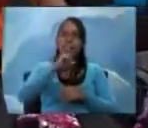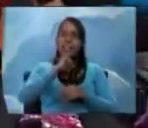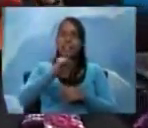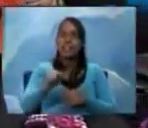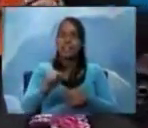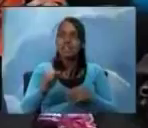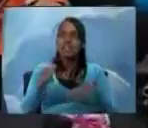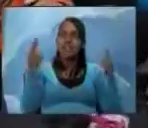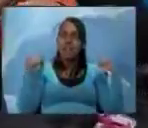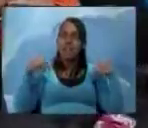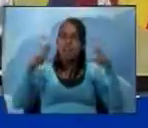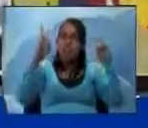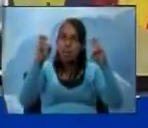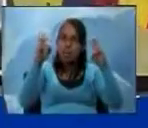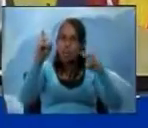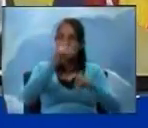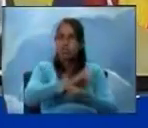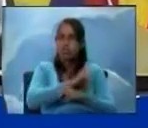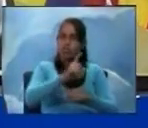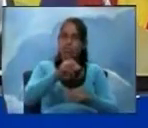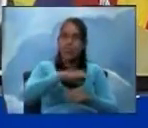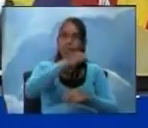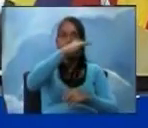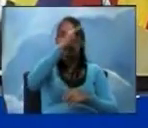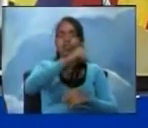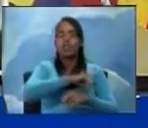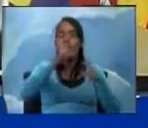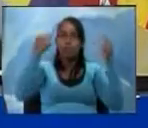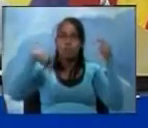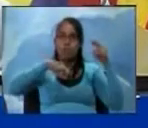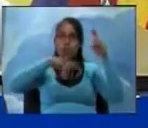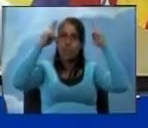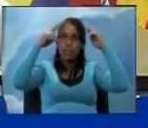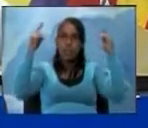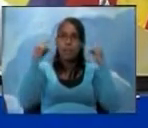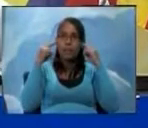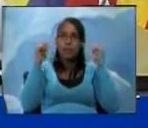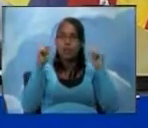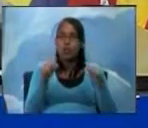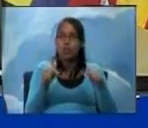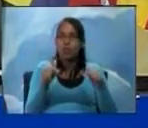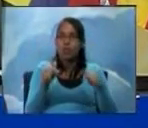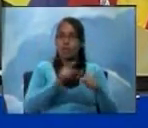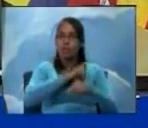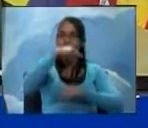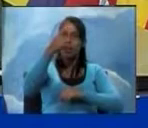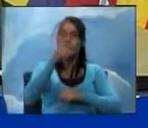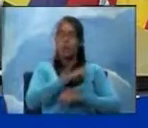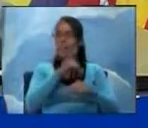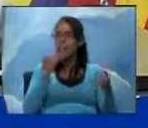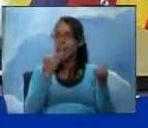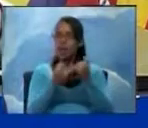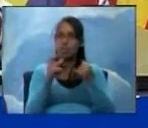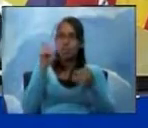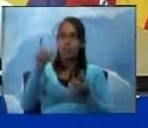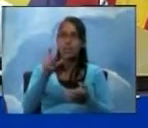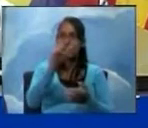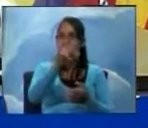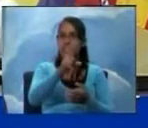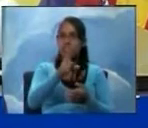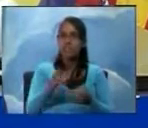la renovación en el espíritu de la mente. Hoy, después de la última